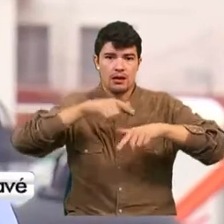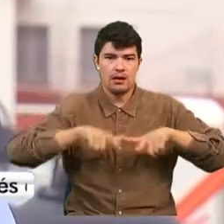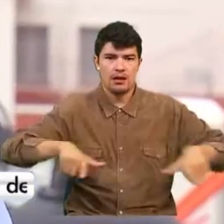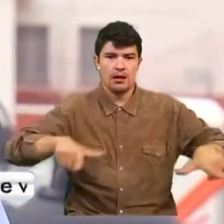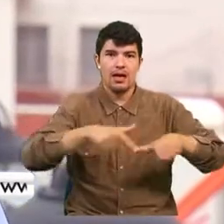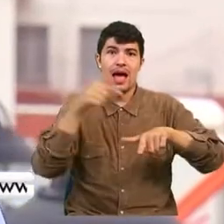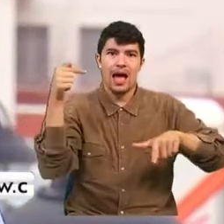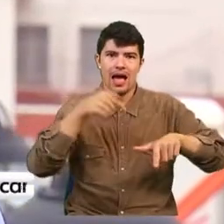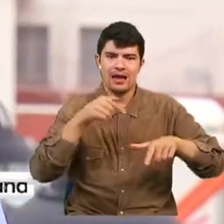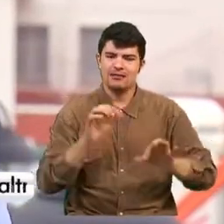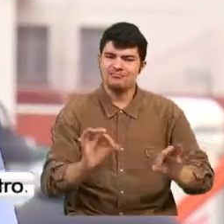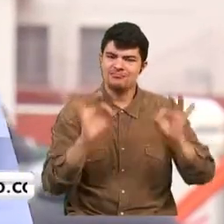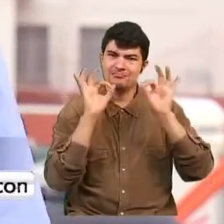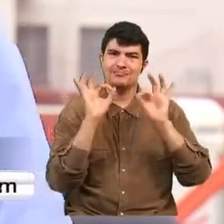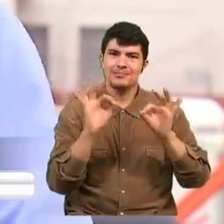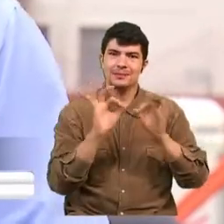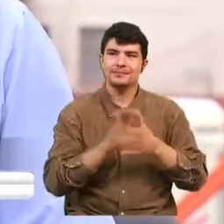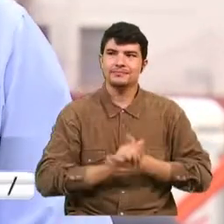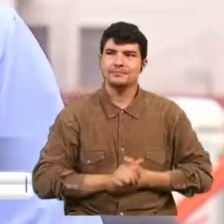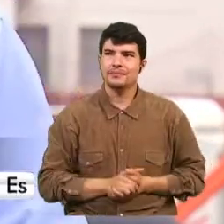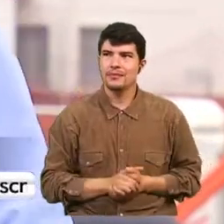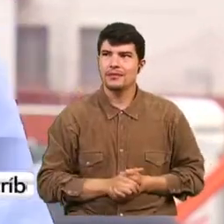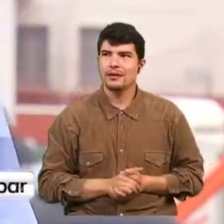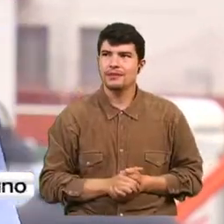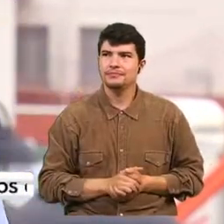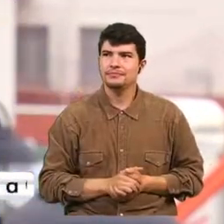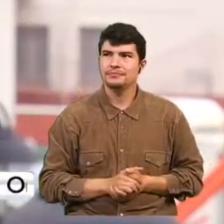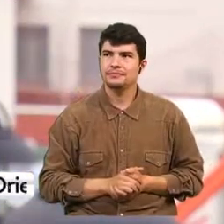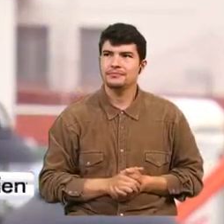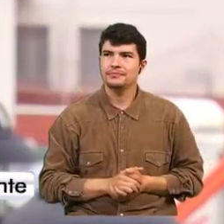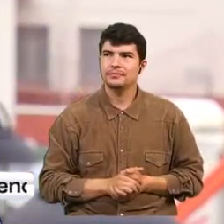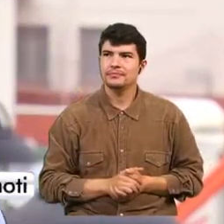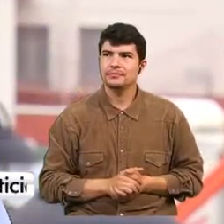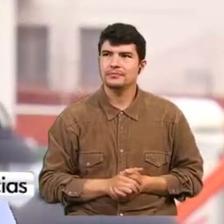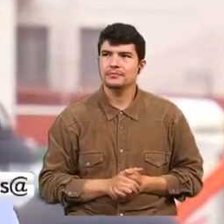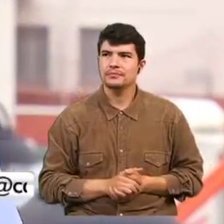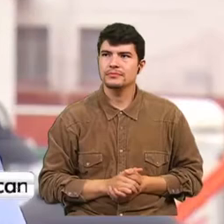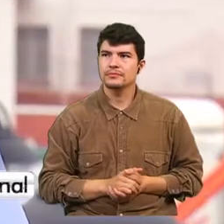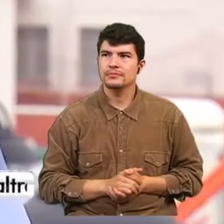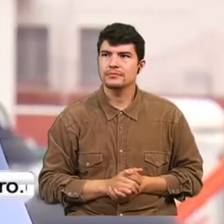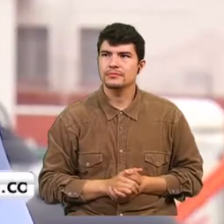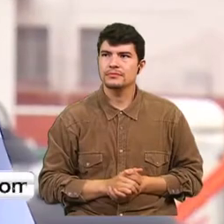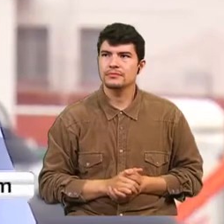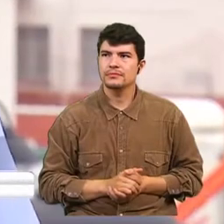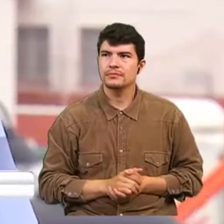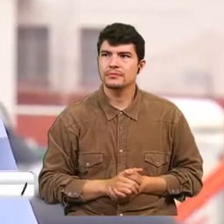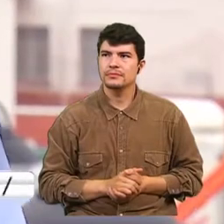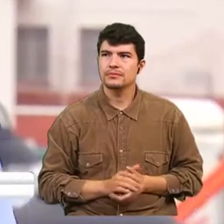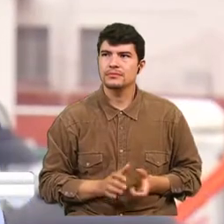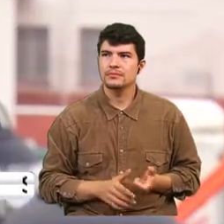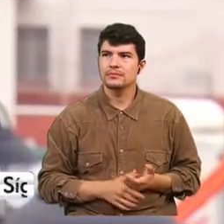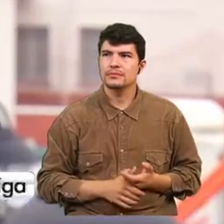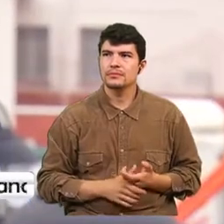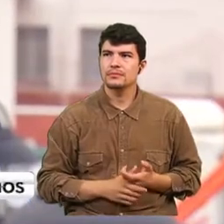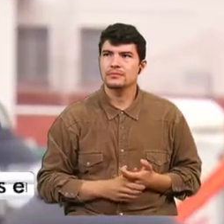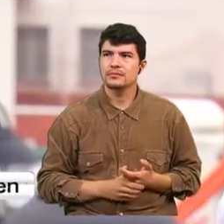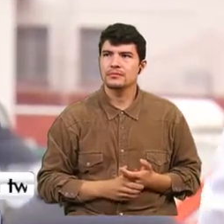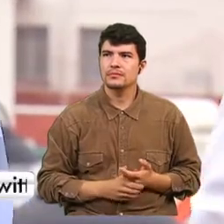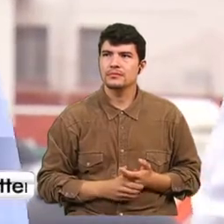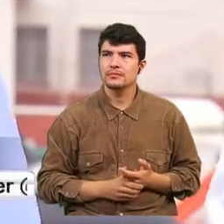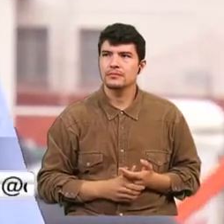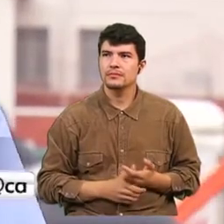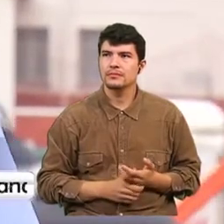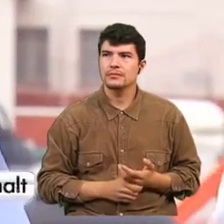allí funcione la plaza de mercado y lo que hoy día funciona como plaza de mercado, convertirlo en parqueadero